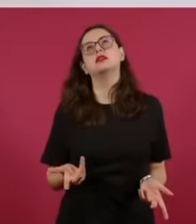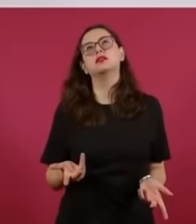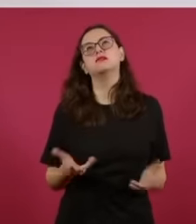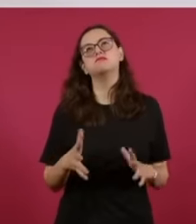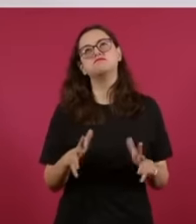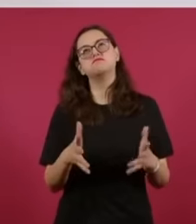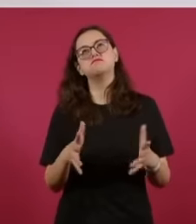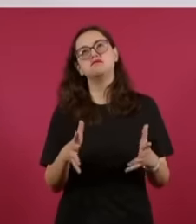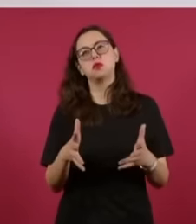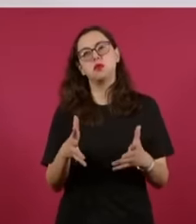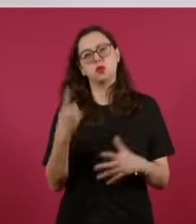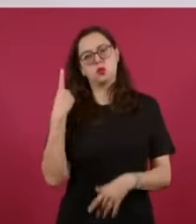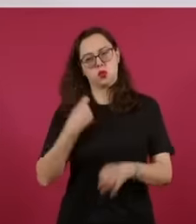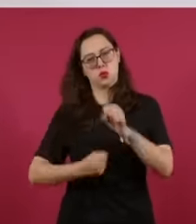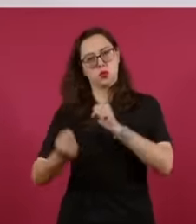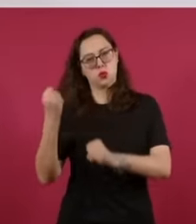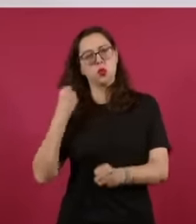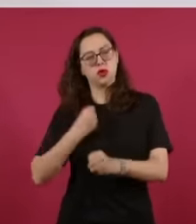aquí